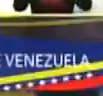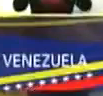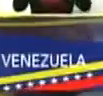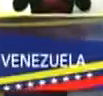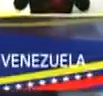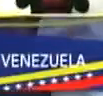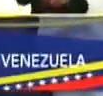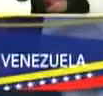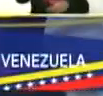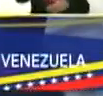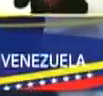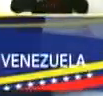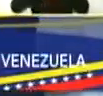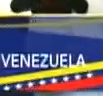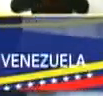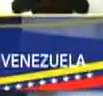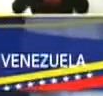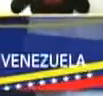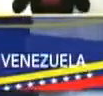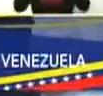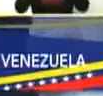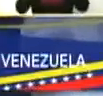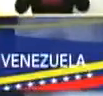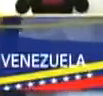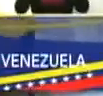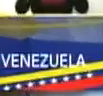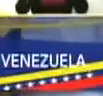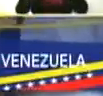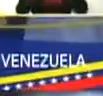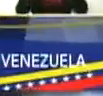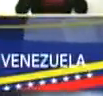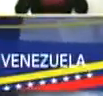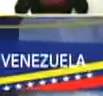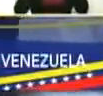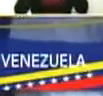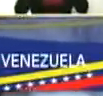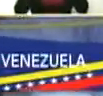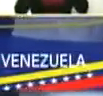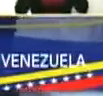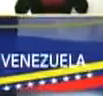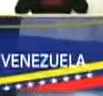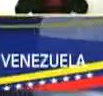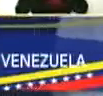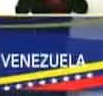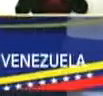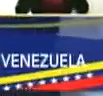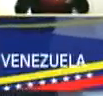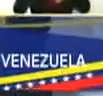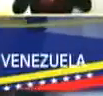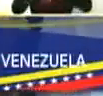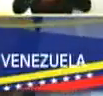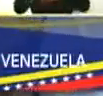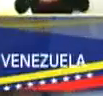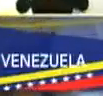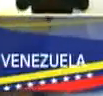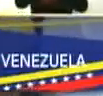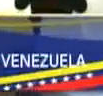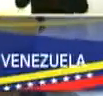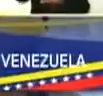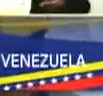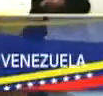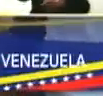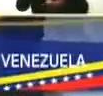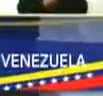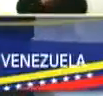que cuentan con soluciones habitacionales de manera inmediata, con vivienda inmediata. Y aceptaron irse para el estado Falcón,